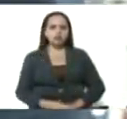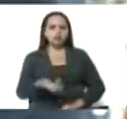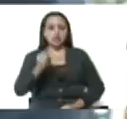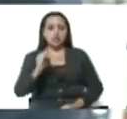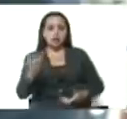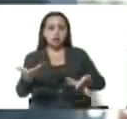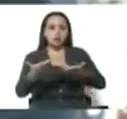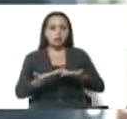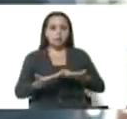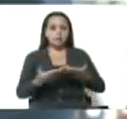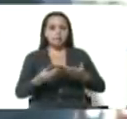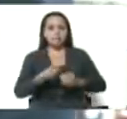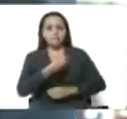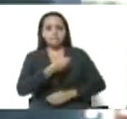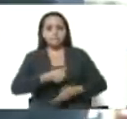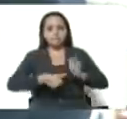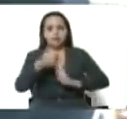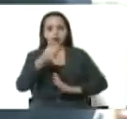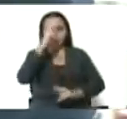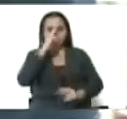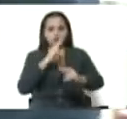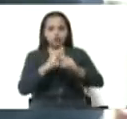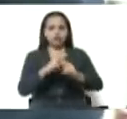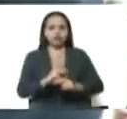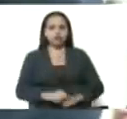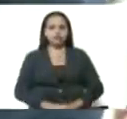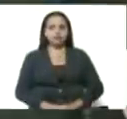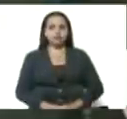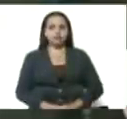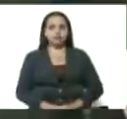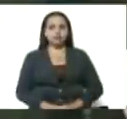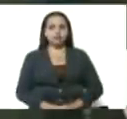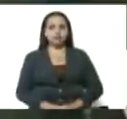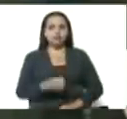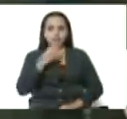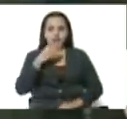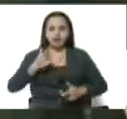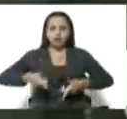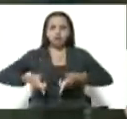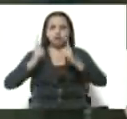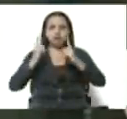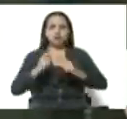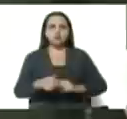mayores honores nuestros muy bien autorizado